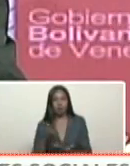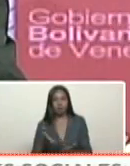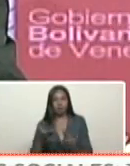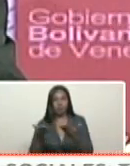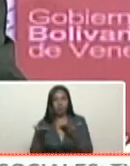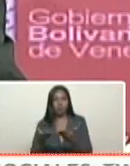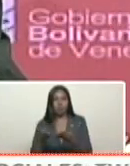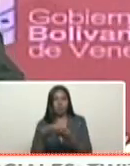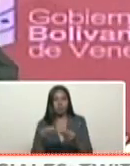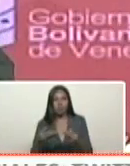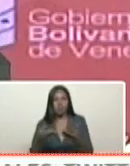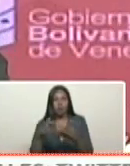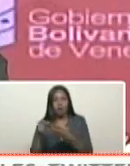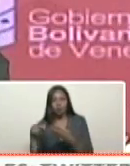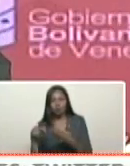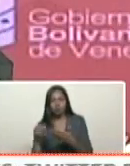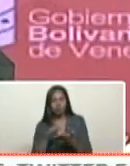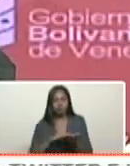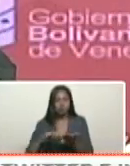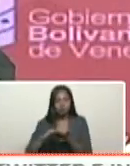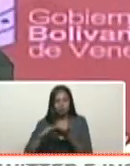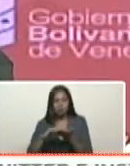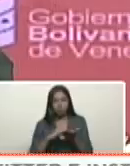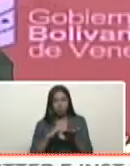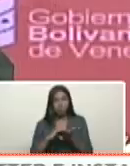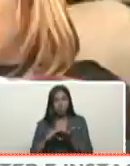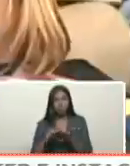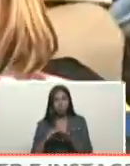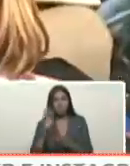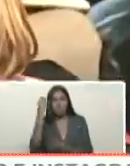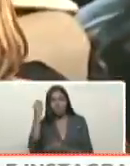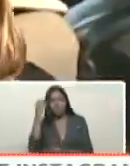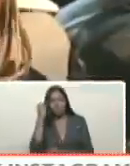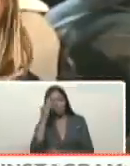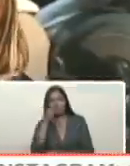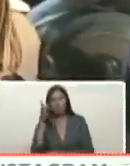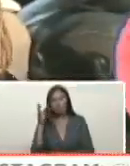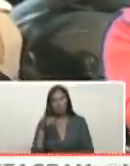les entrego los recursos para su recuperación. ¿Qué les parece?